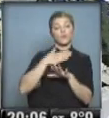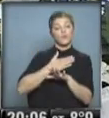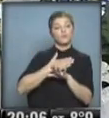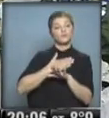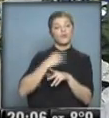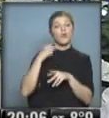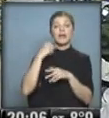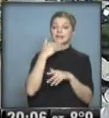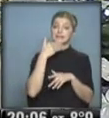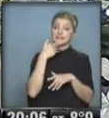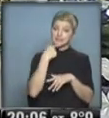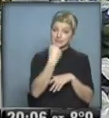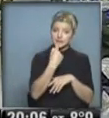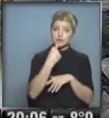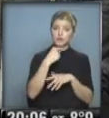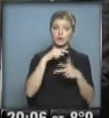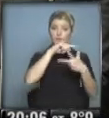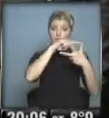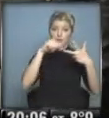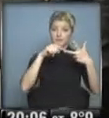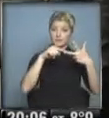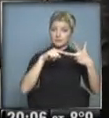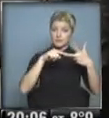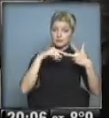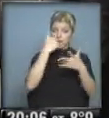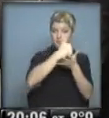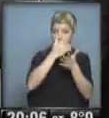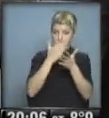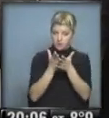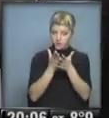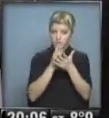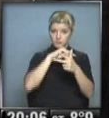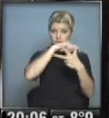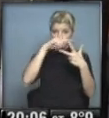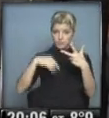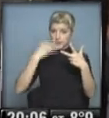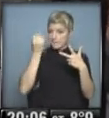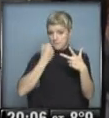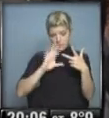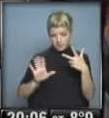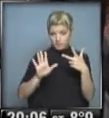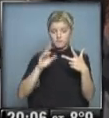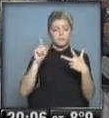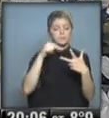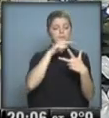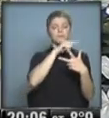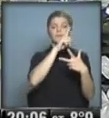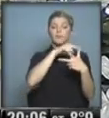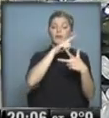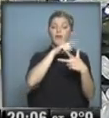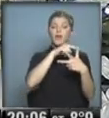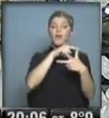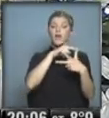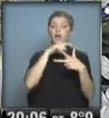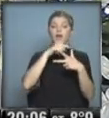llamar la atención de tres simples posturas. Tres simples posturas. Tres simples posturas. Conservar